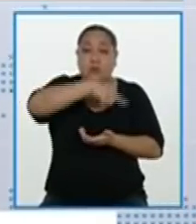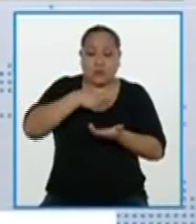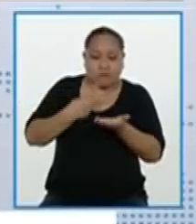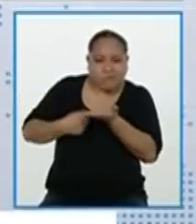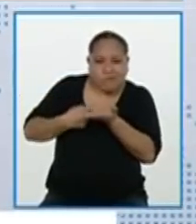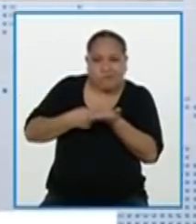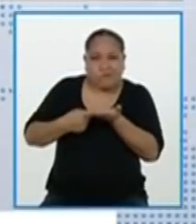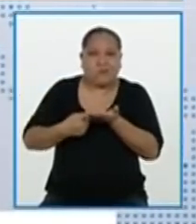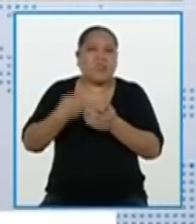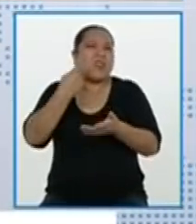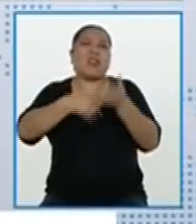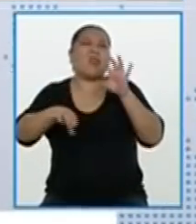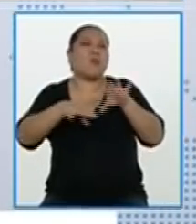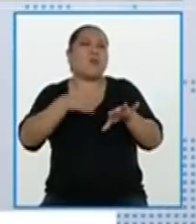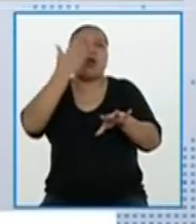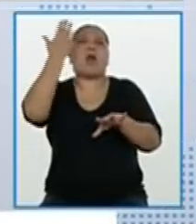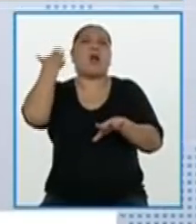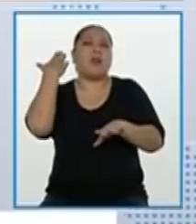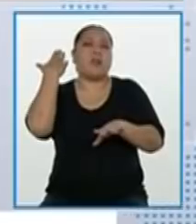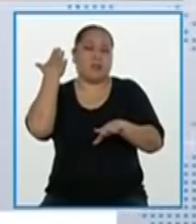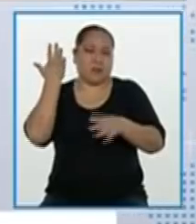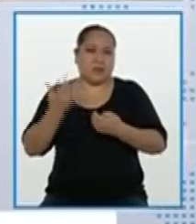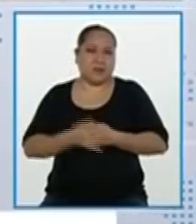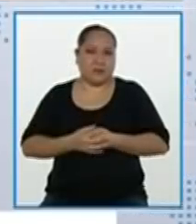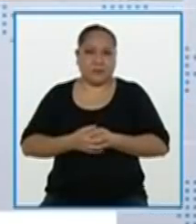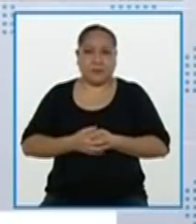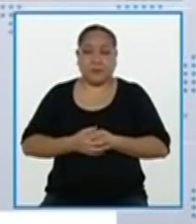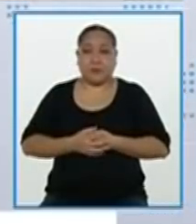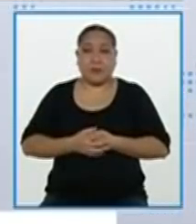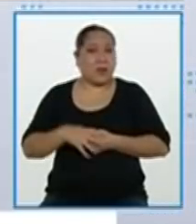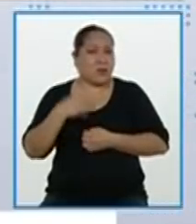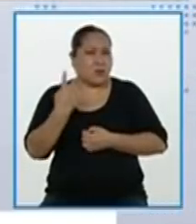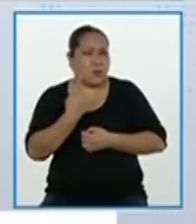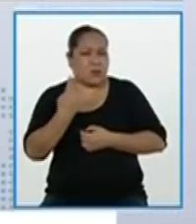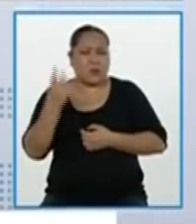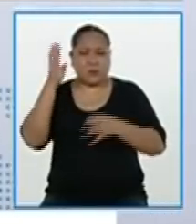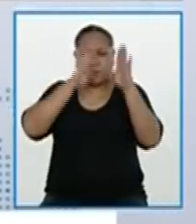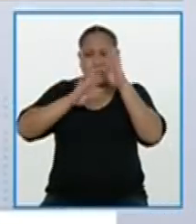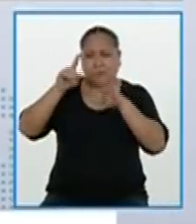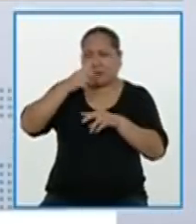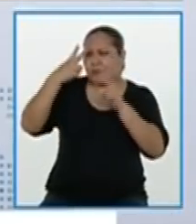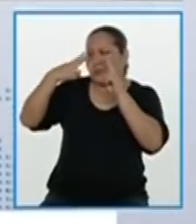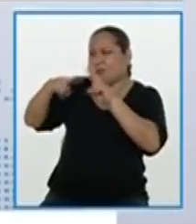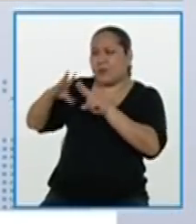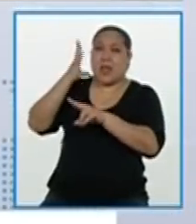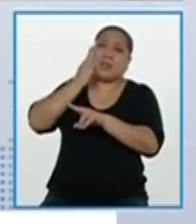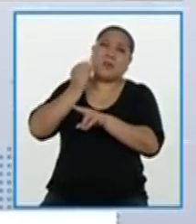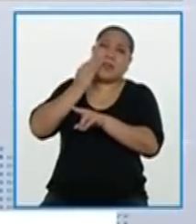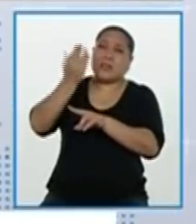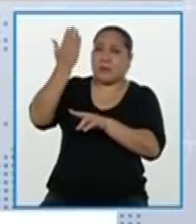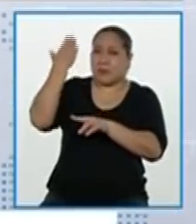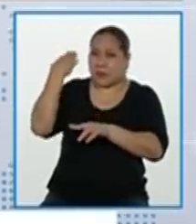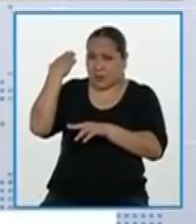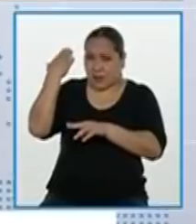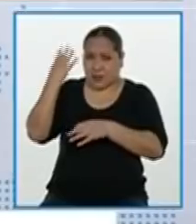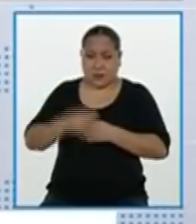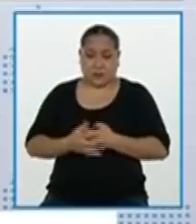repente nos agarra, qué sé yo, una situación un poco más complicada, ahí tendríamos, digamos,